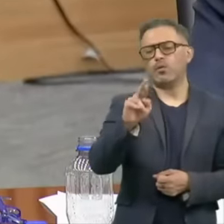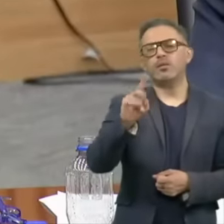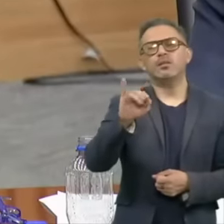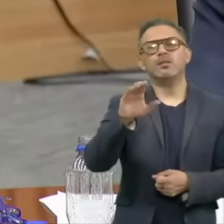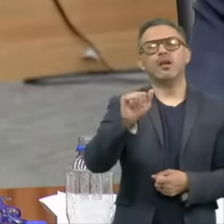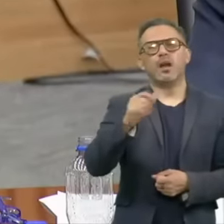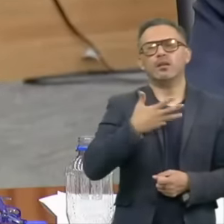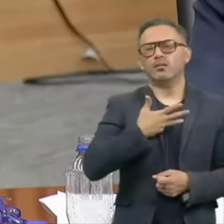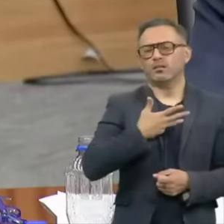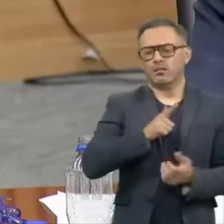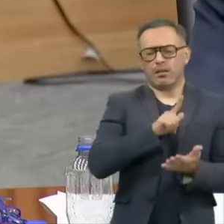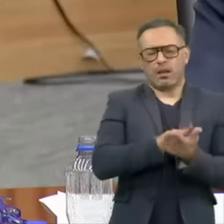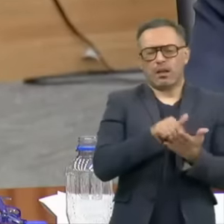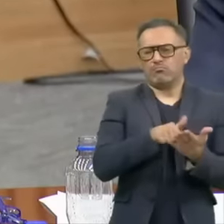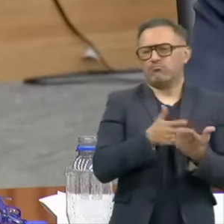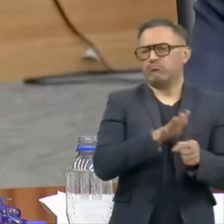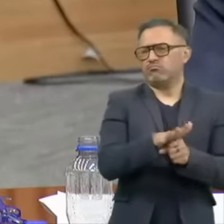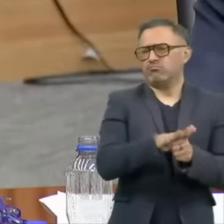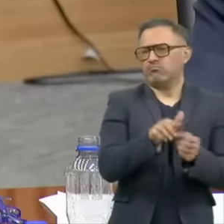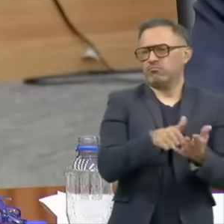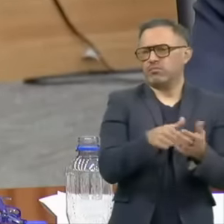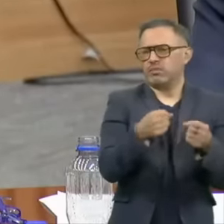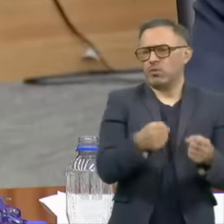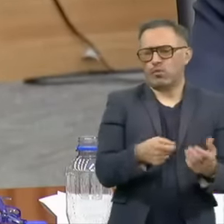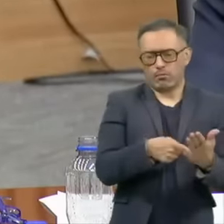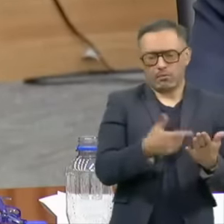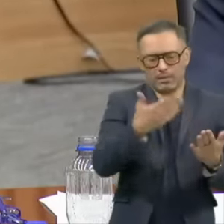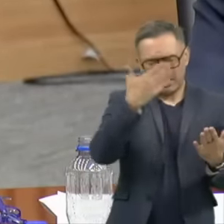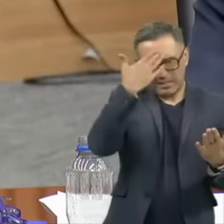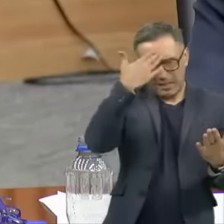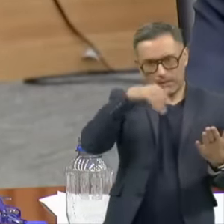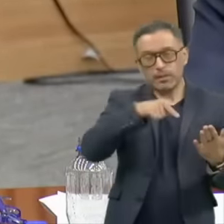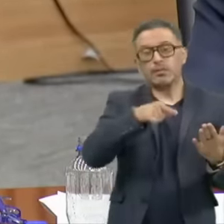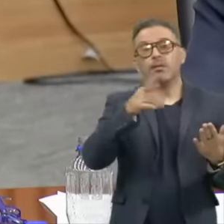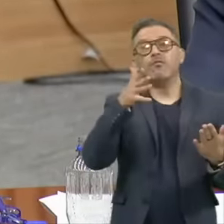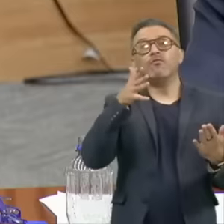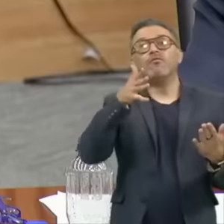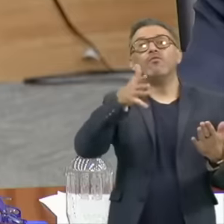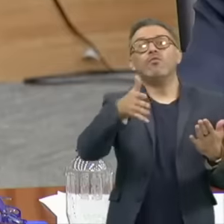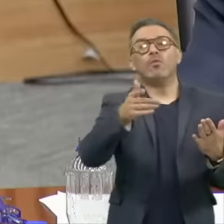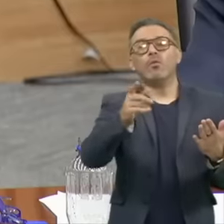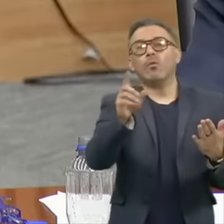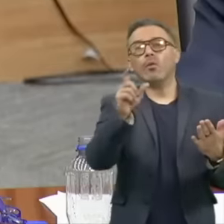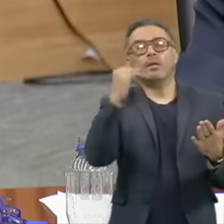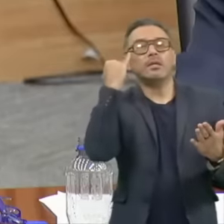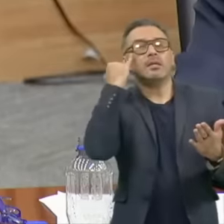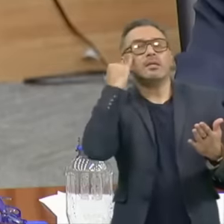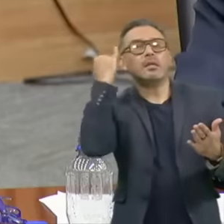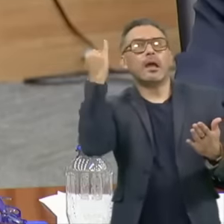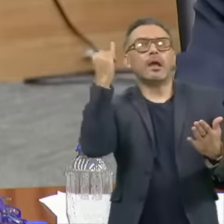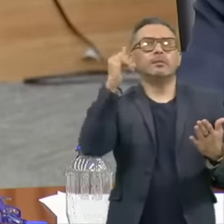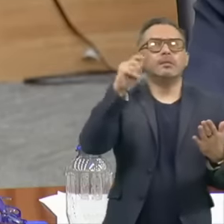que tenemos para saber cuáles son las consecuencias al ubicarse en una hipótesis